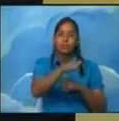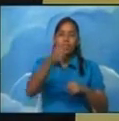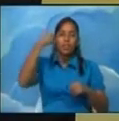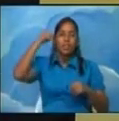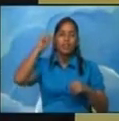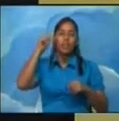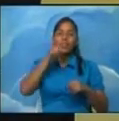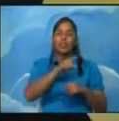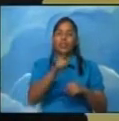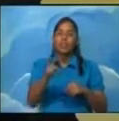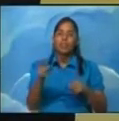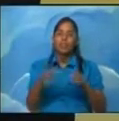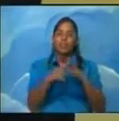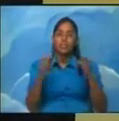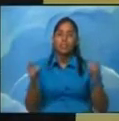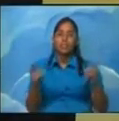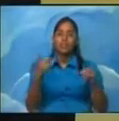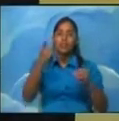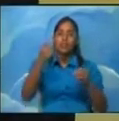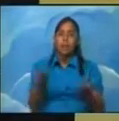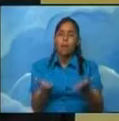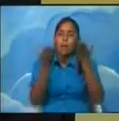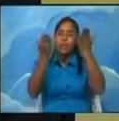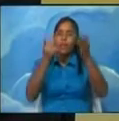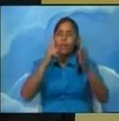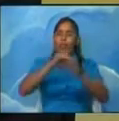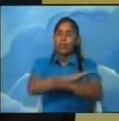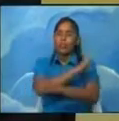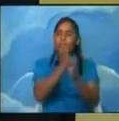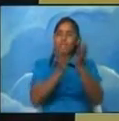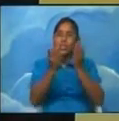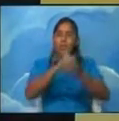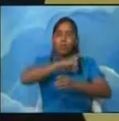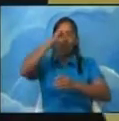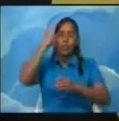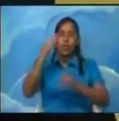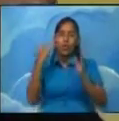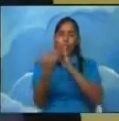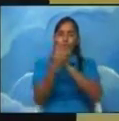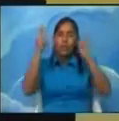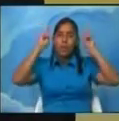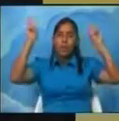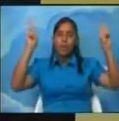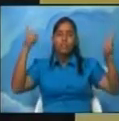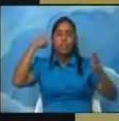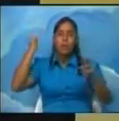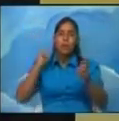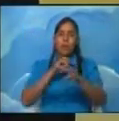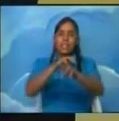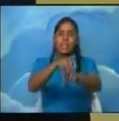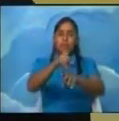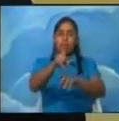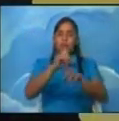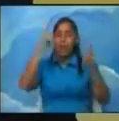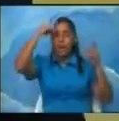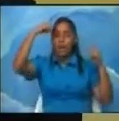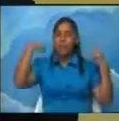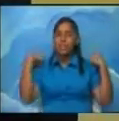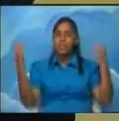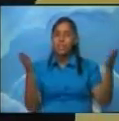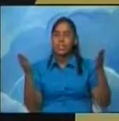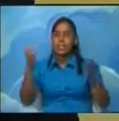recordándoles a ellos y tratando de levantarlos contra el siervo de Dios, contra Moisés, para llevarlos de nuevo a Egipto.